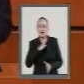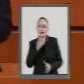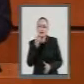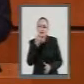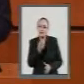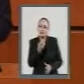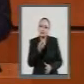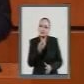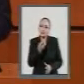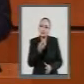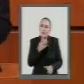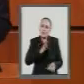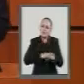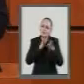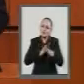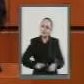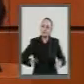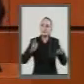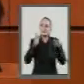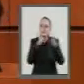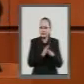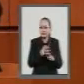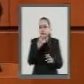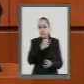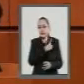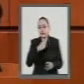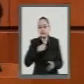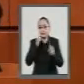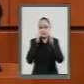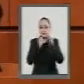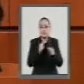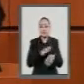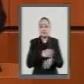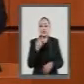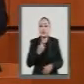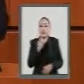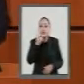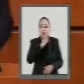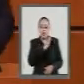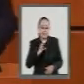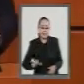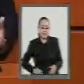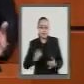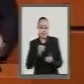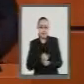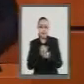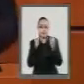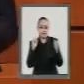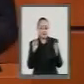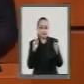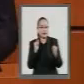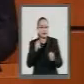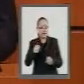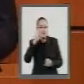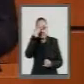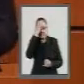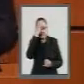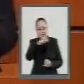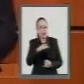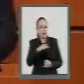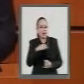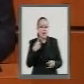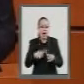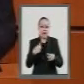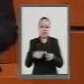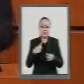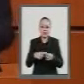cuestión que debemos atender, porque desde luego que un candidato independiente sabe que no tiene a quién